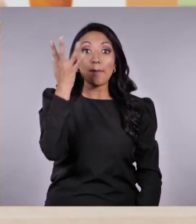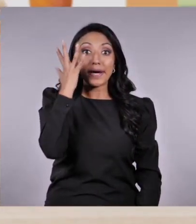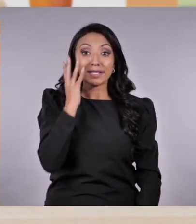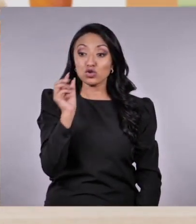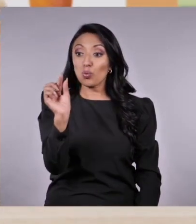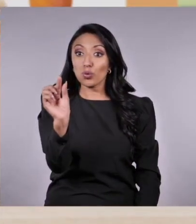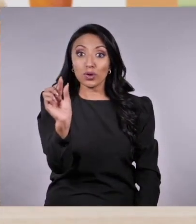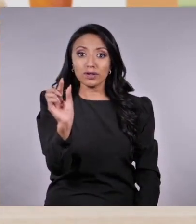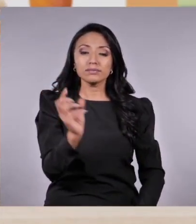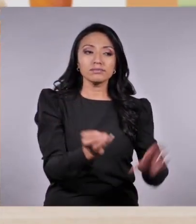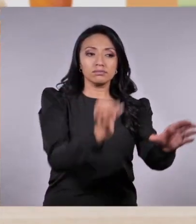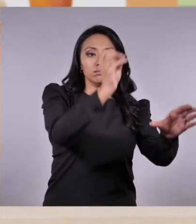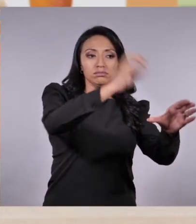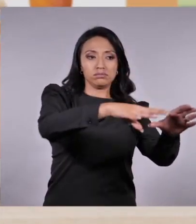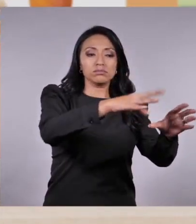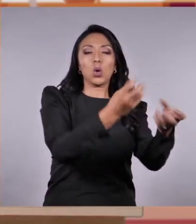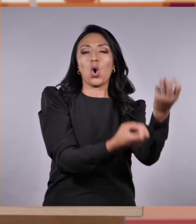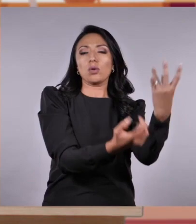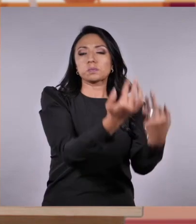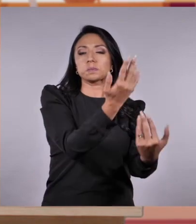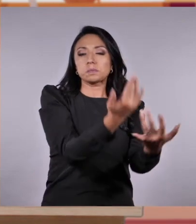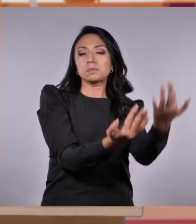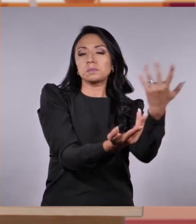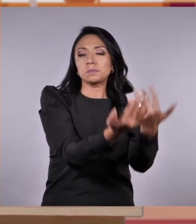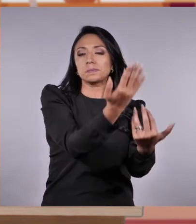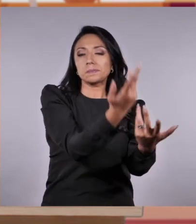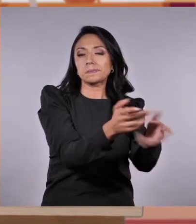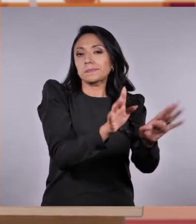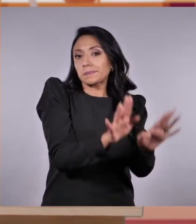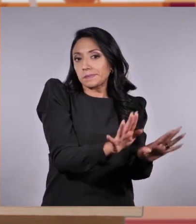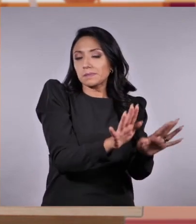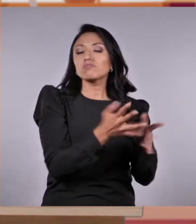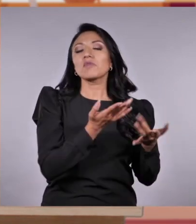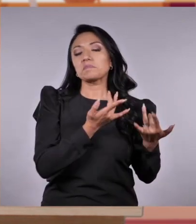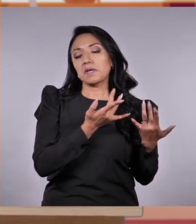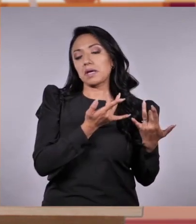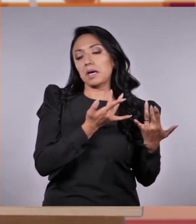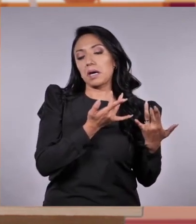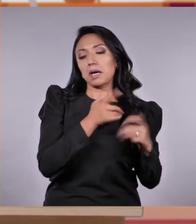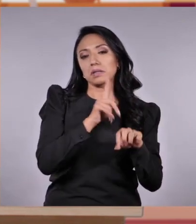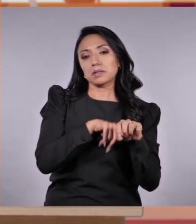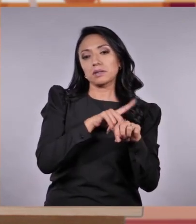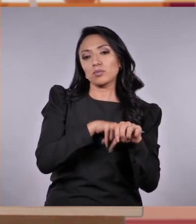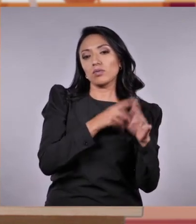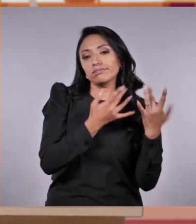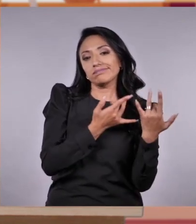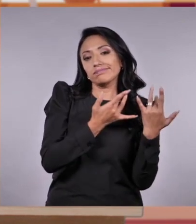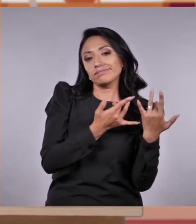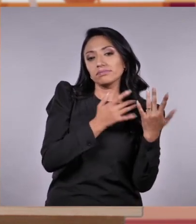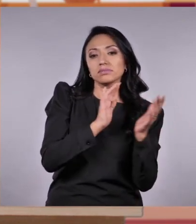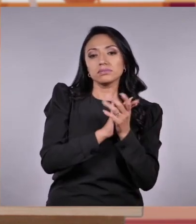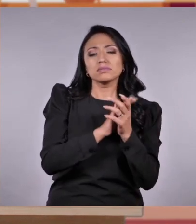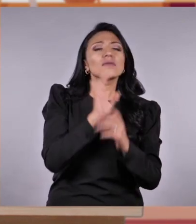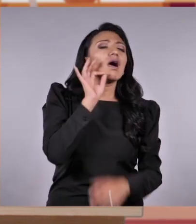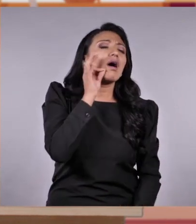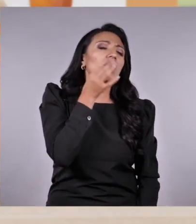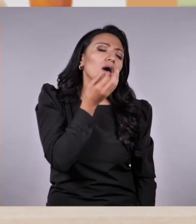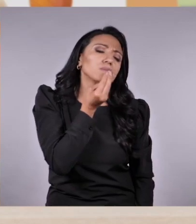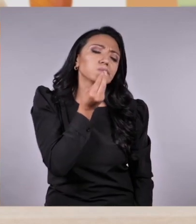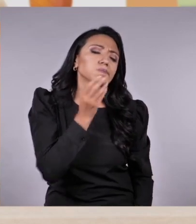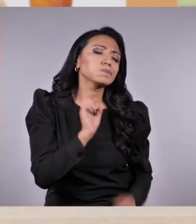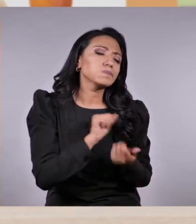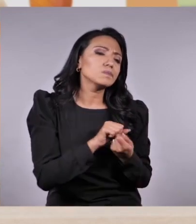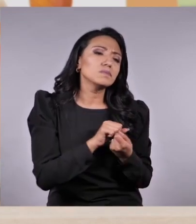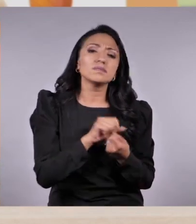Y a esperar que se cocinen. ¡Eso! Con mucho cuidado. Tenemos que esperar un poco. ¡Ay, qué rico los choclos!